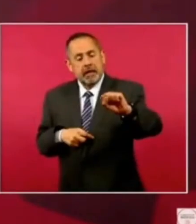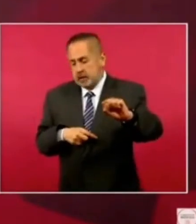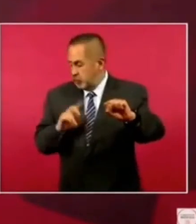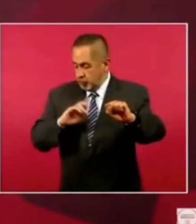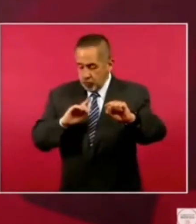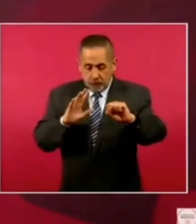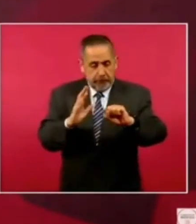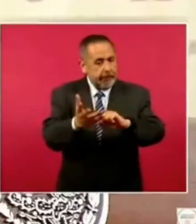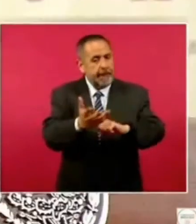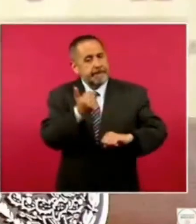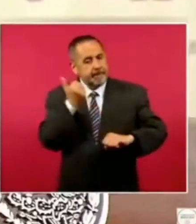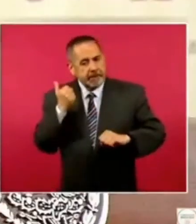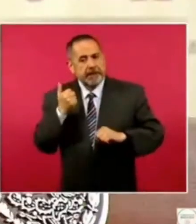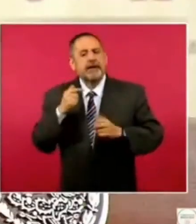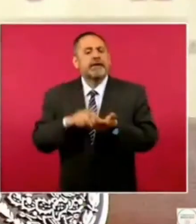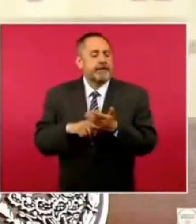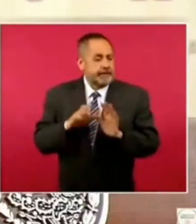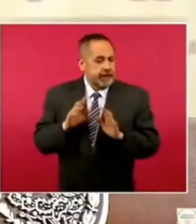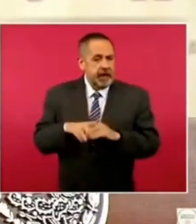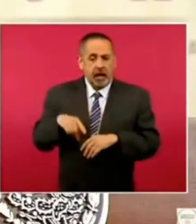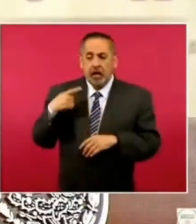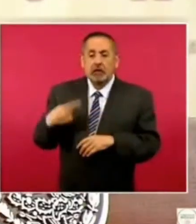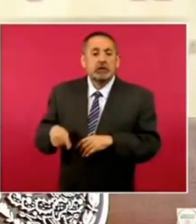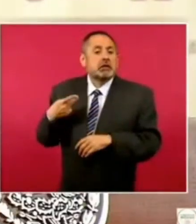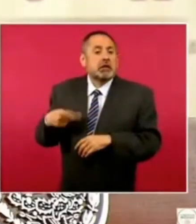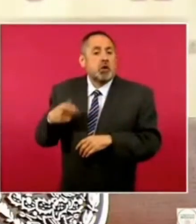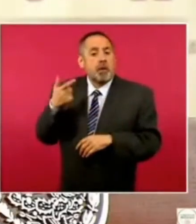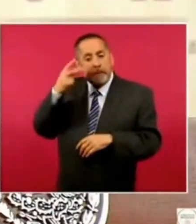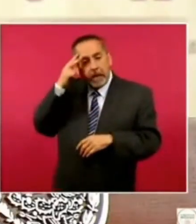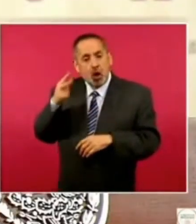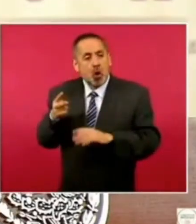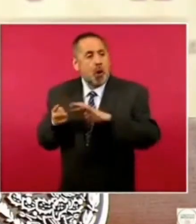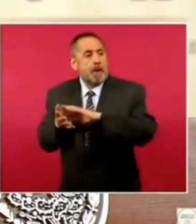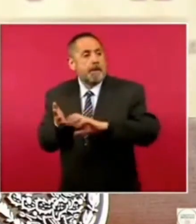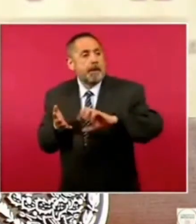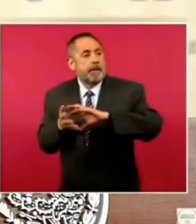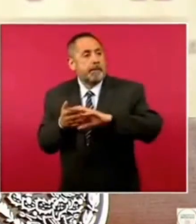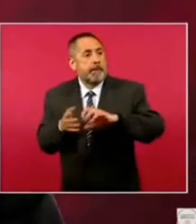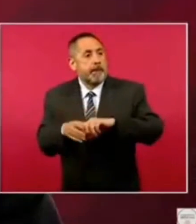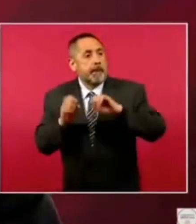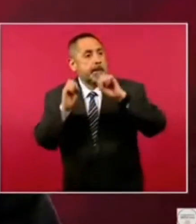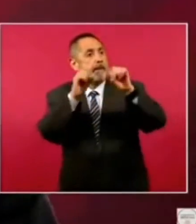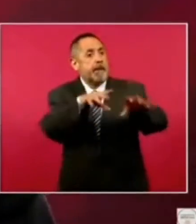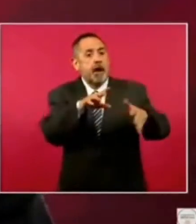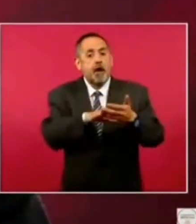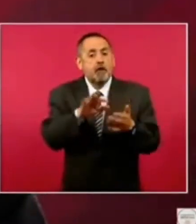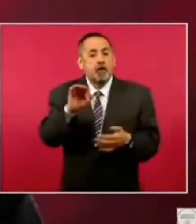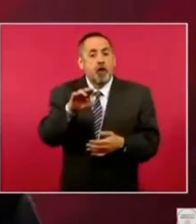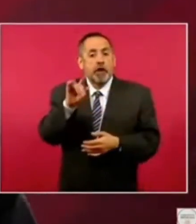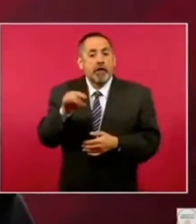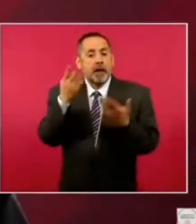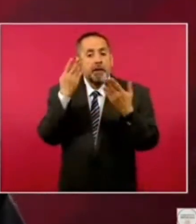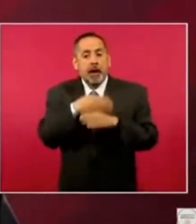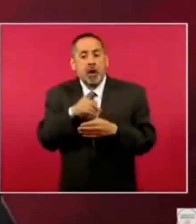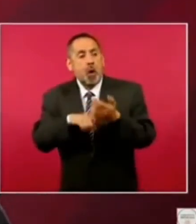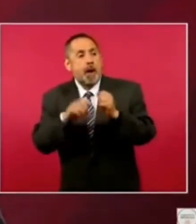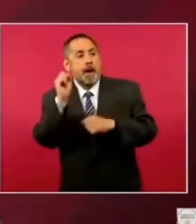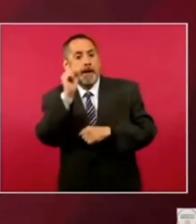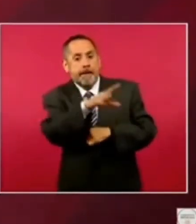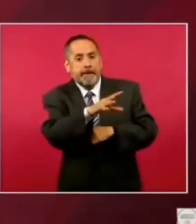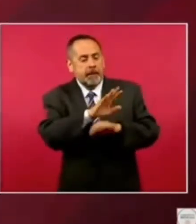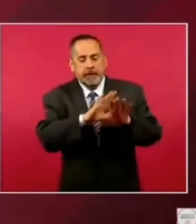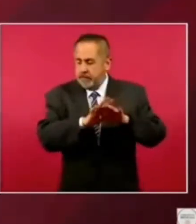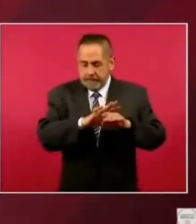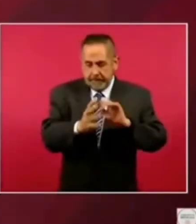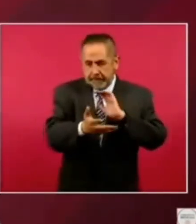recursos extraídos del erario mexicano y ubicados en ese estado norteamericano con la